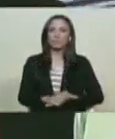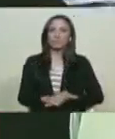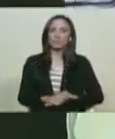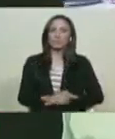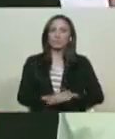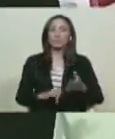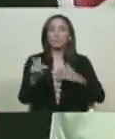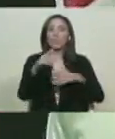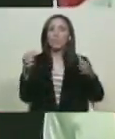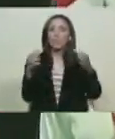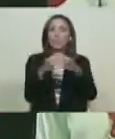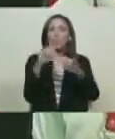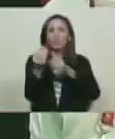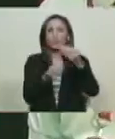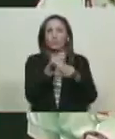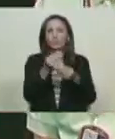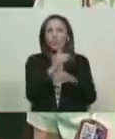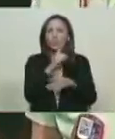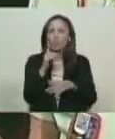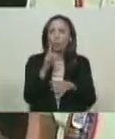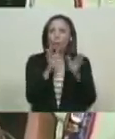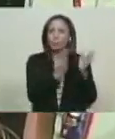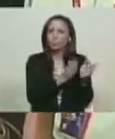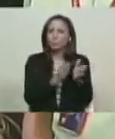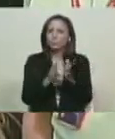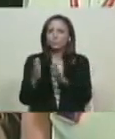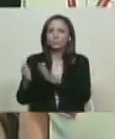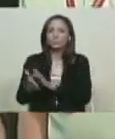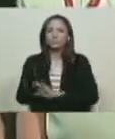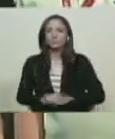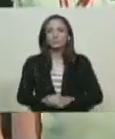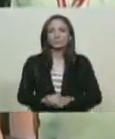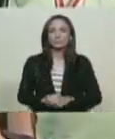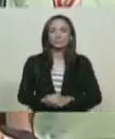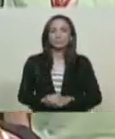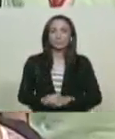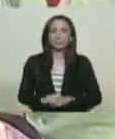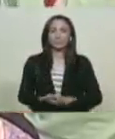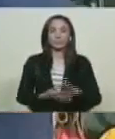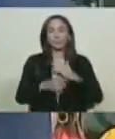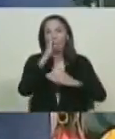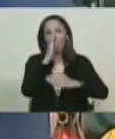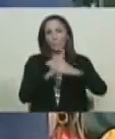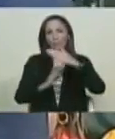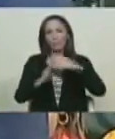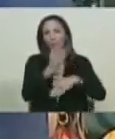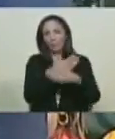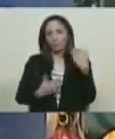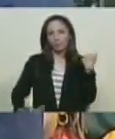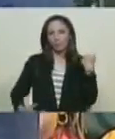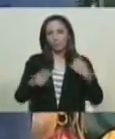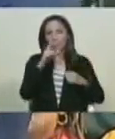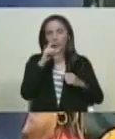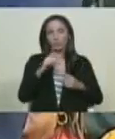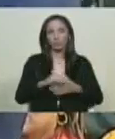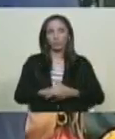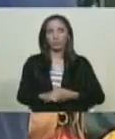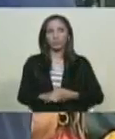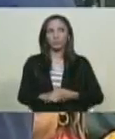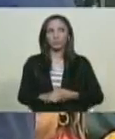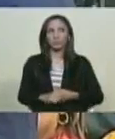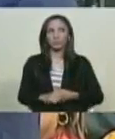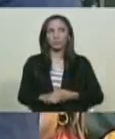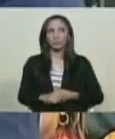creado, un nombre, una estructura creada por este humilde presidente de la República, y que